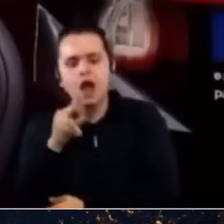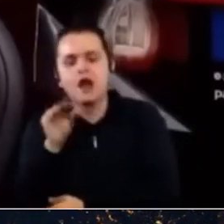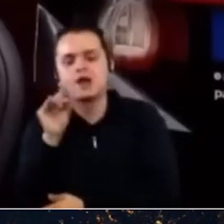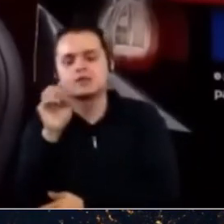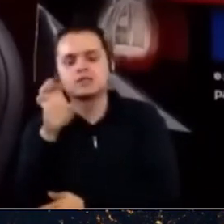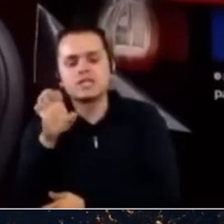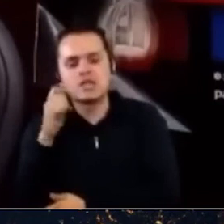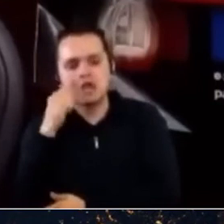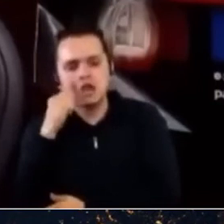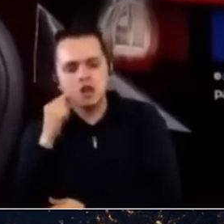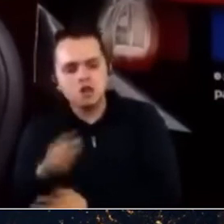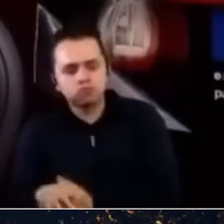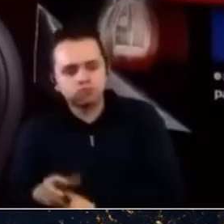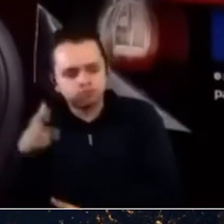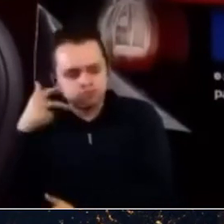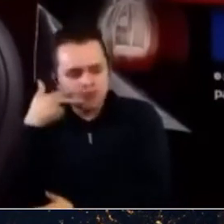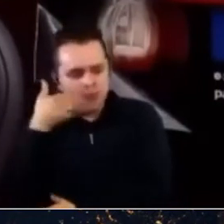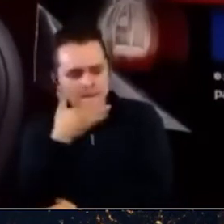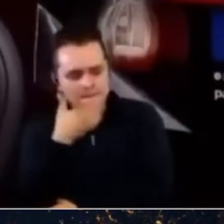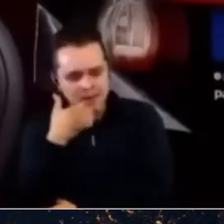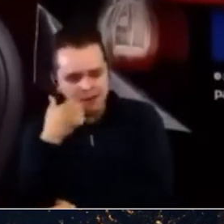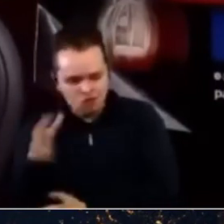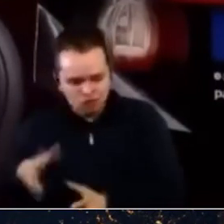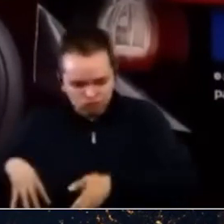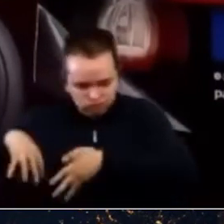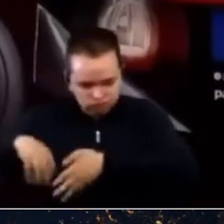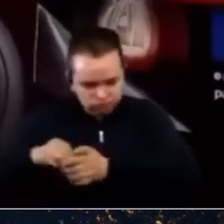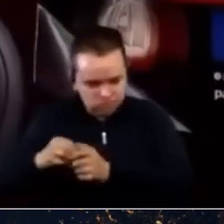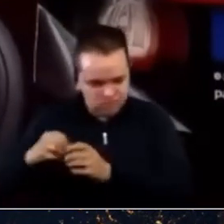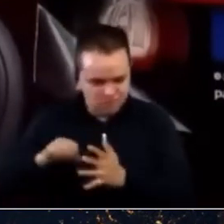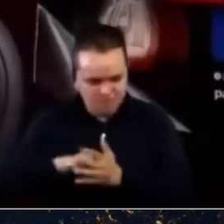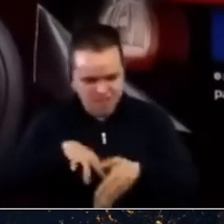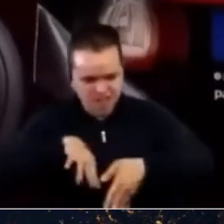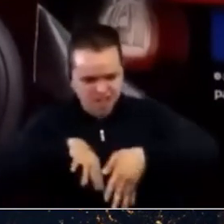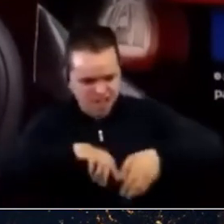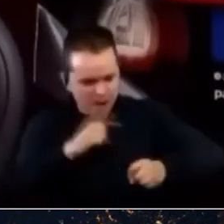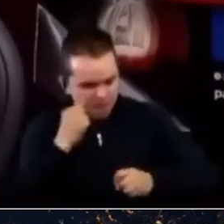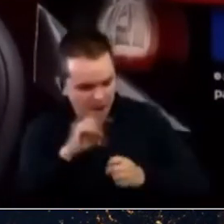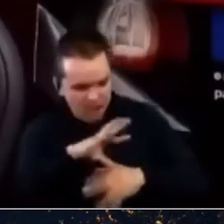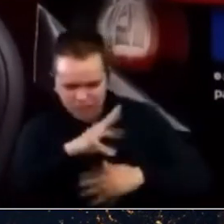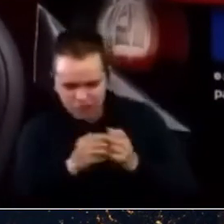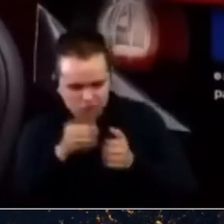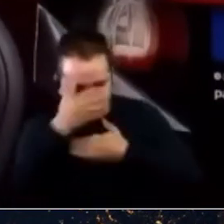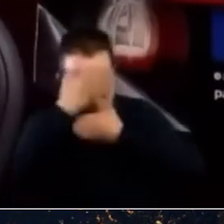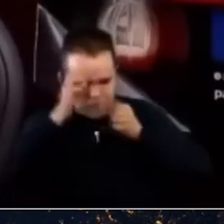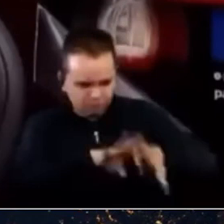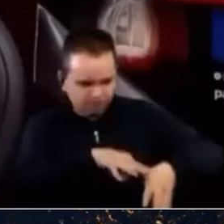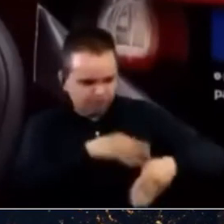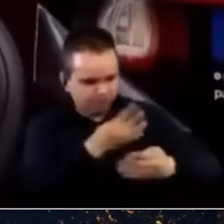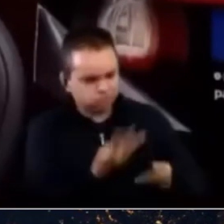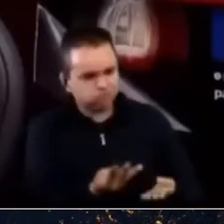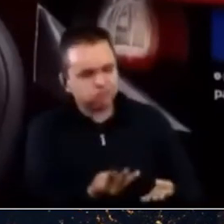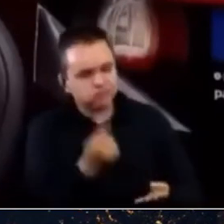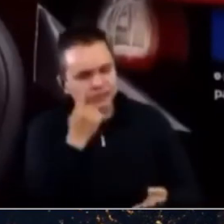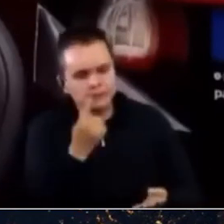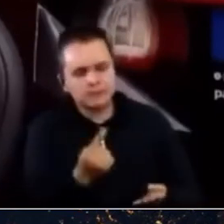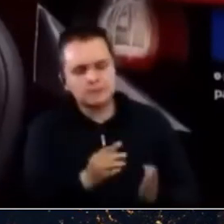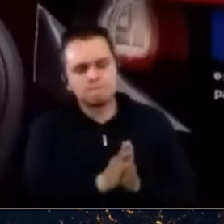Jaque. El mejor ejército que derrotó a toda la criminalidad.